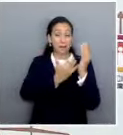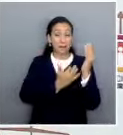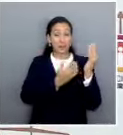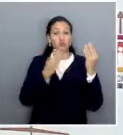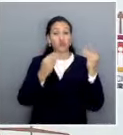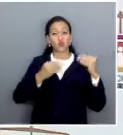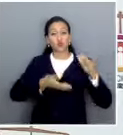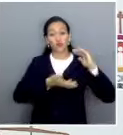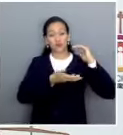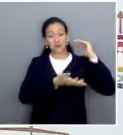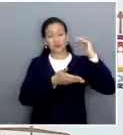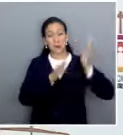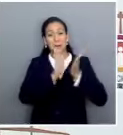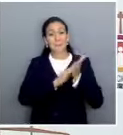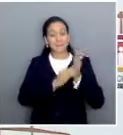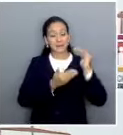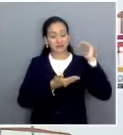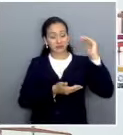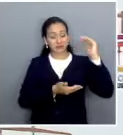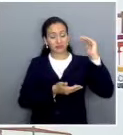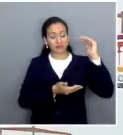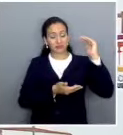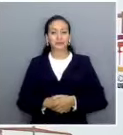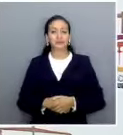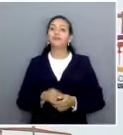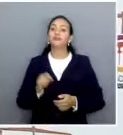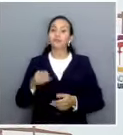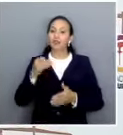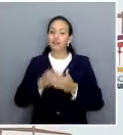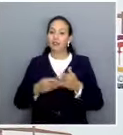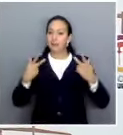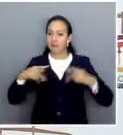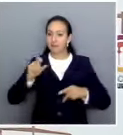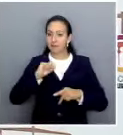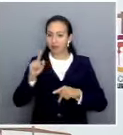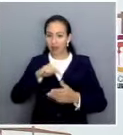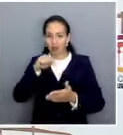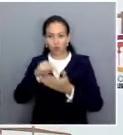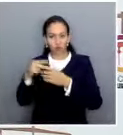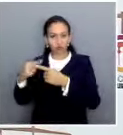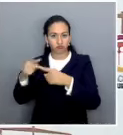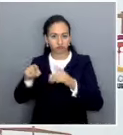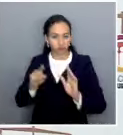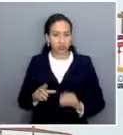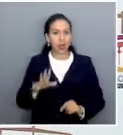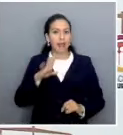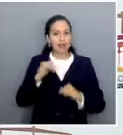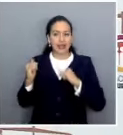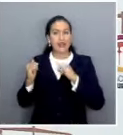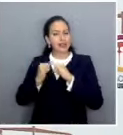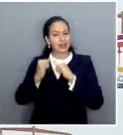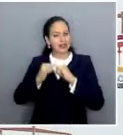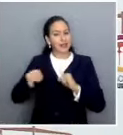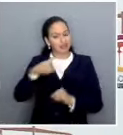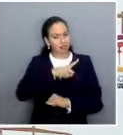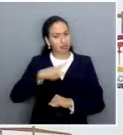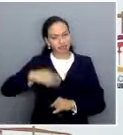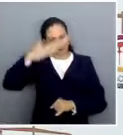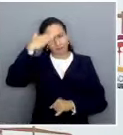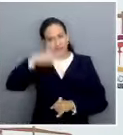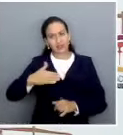y especialización en los diferentes sectores, ¿no? No solamente hablar como de las instituciones, sino de los operadores del mismo sistema. ¿El